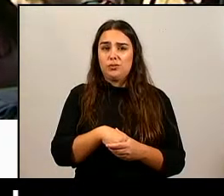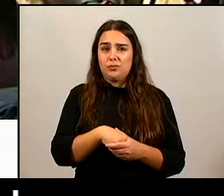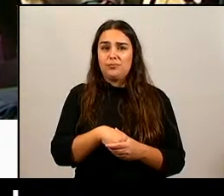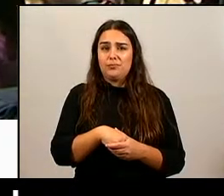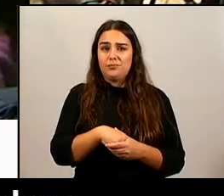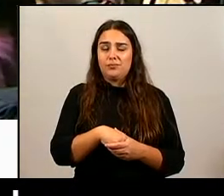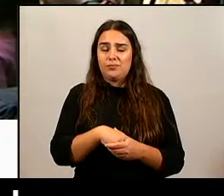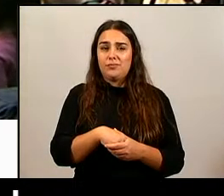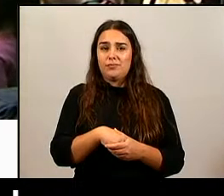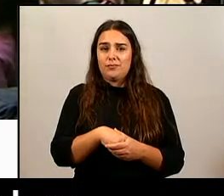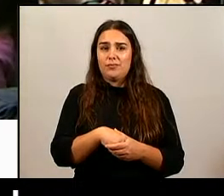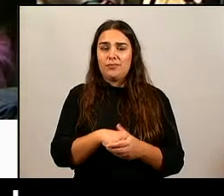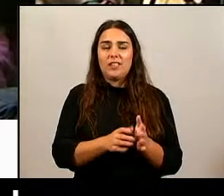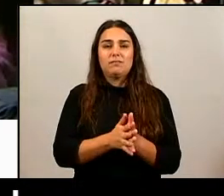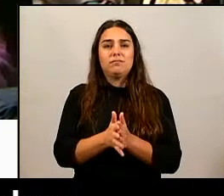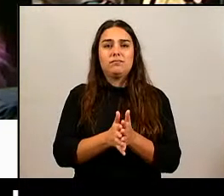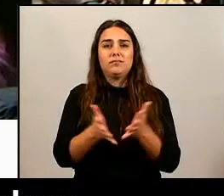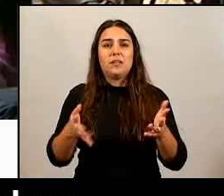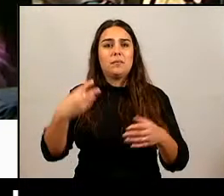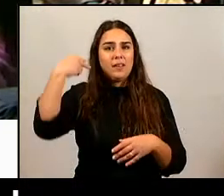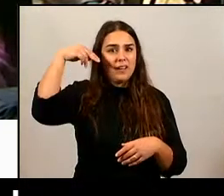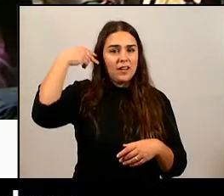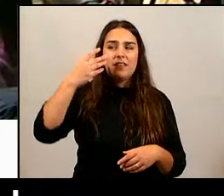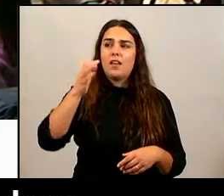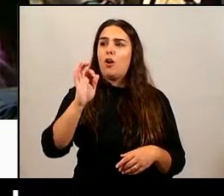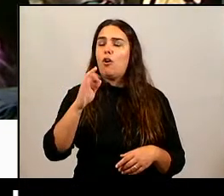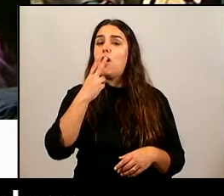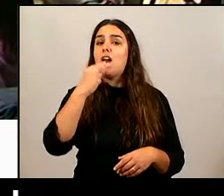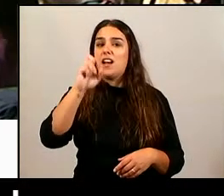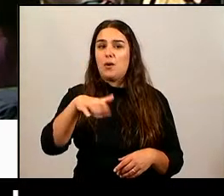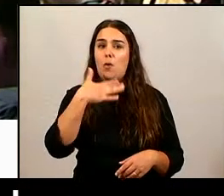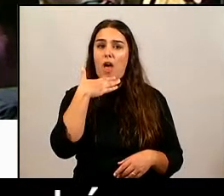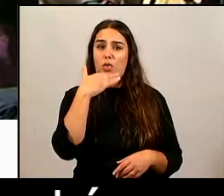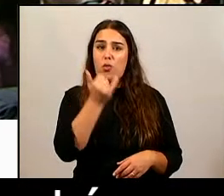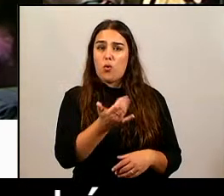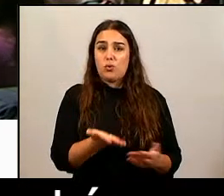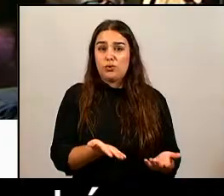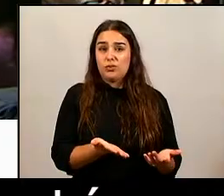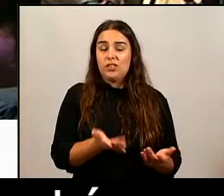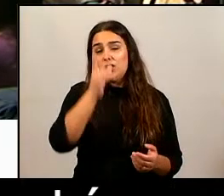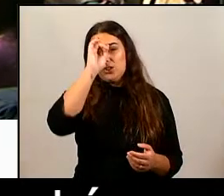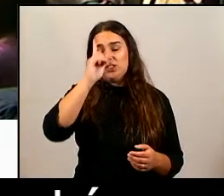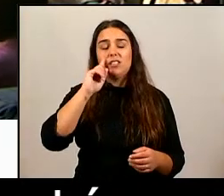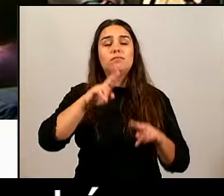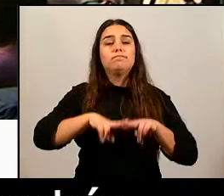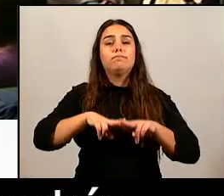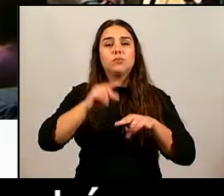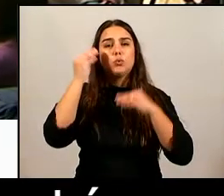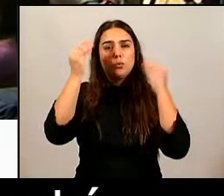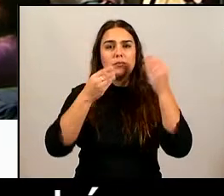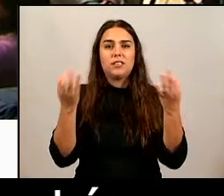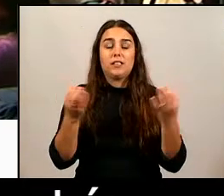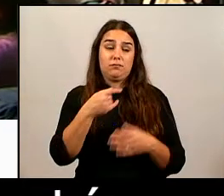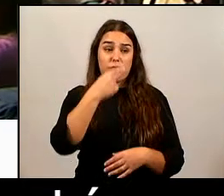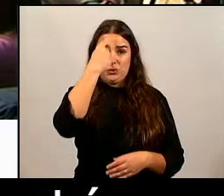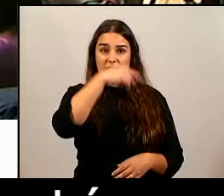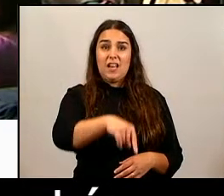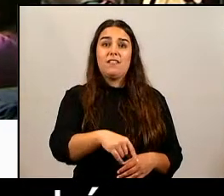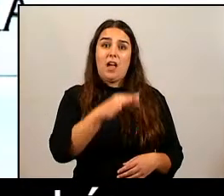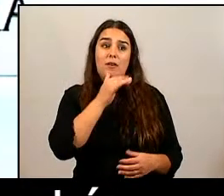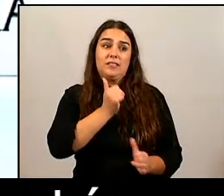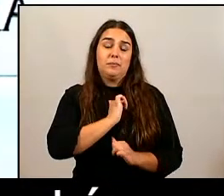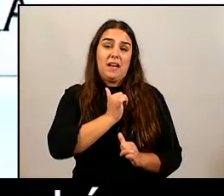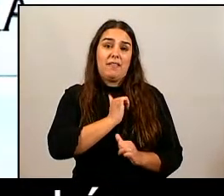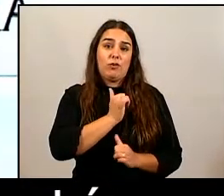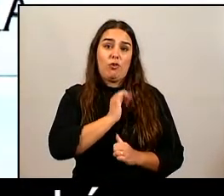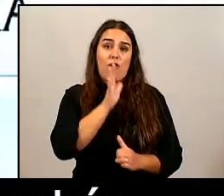incluir, ¿no?, los incentivos a la cereza o a la lengua azul. No sé, la valoración de la Junta. Bueno, como saben, estábamos esperando que